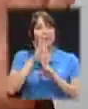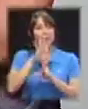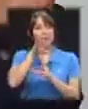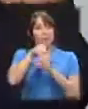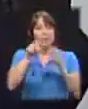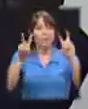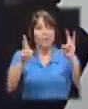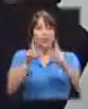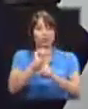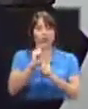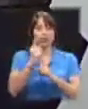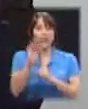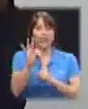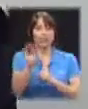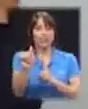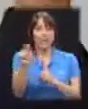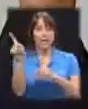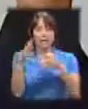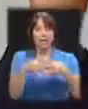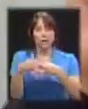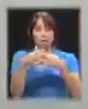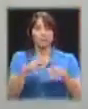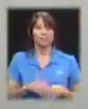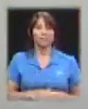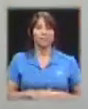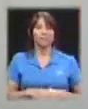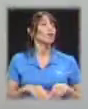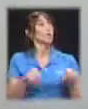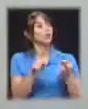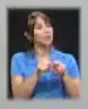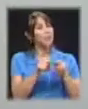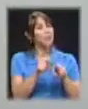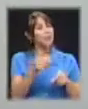También tenía, y esto el proyecto Link, del cual